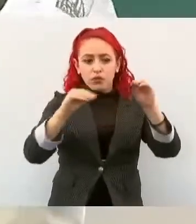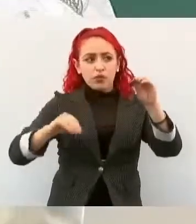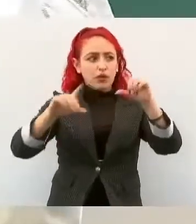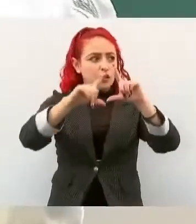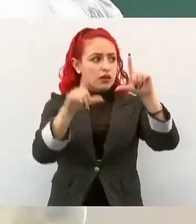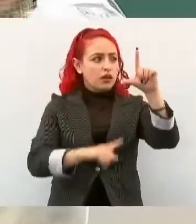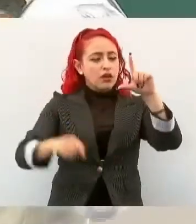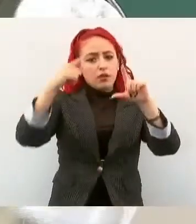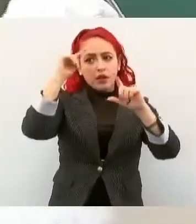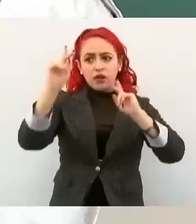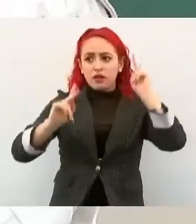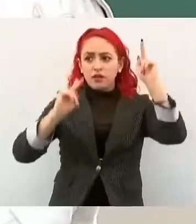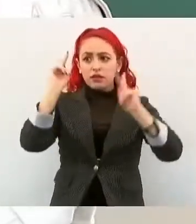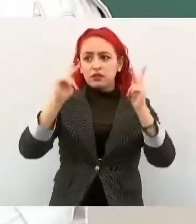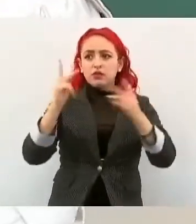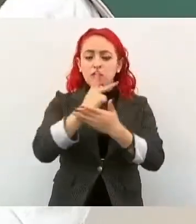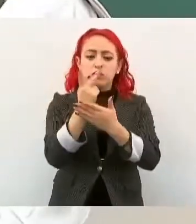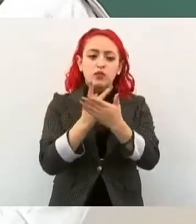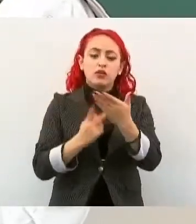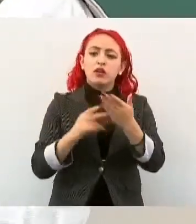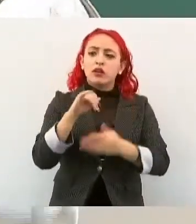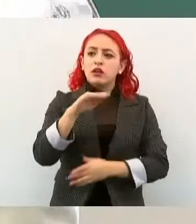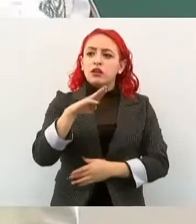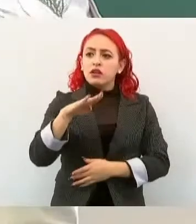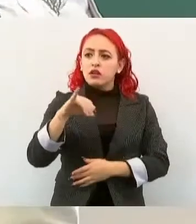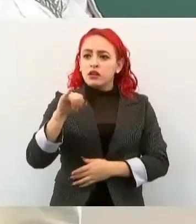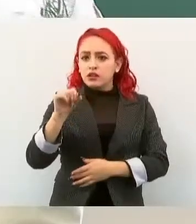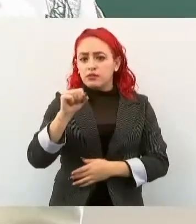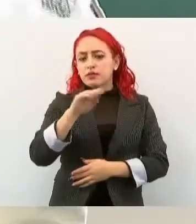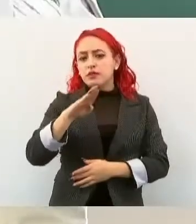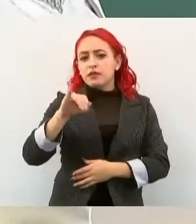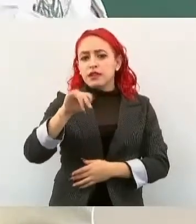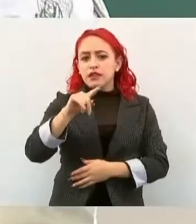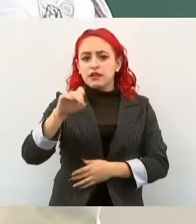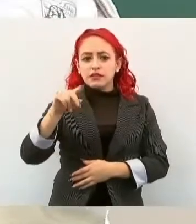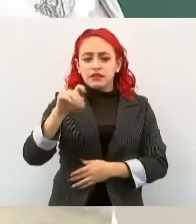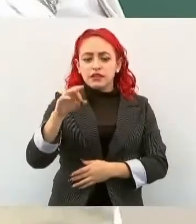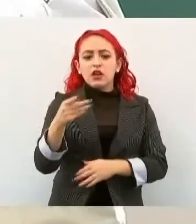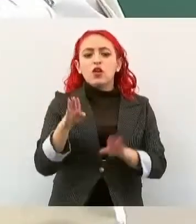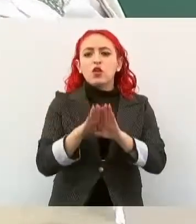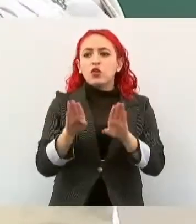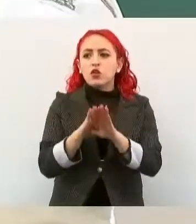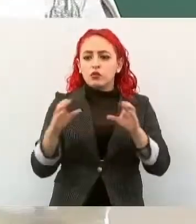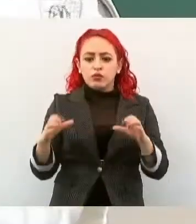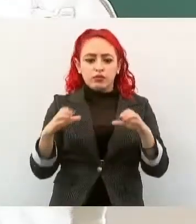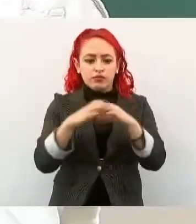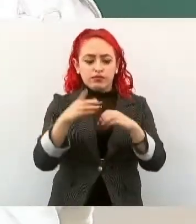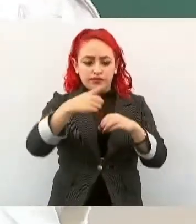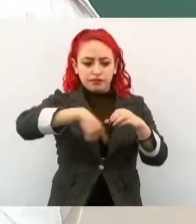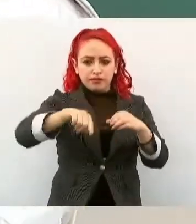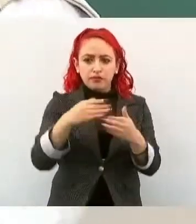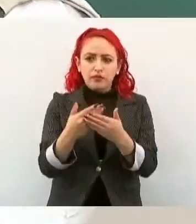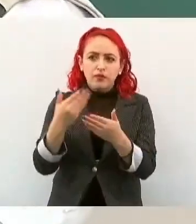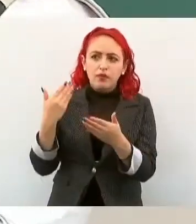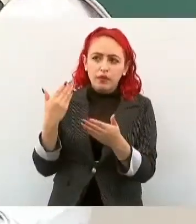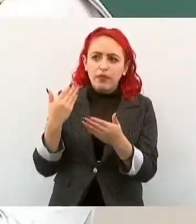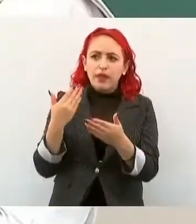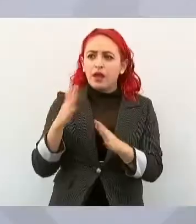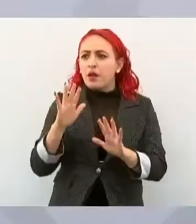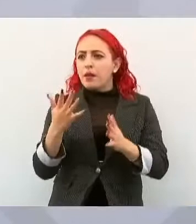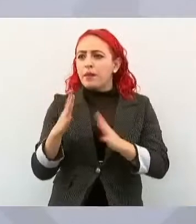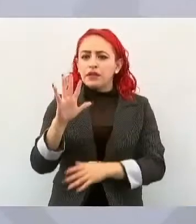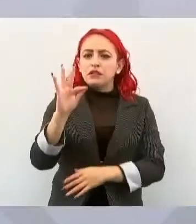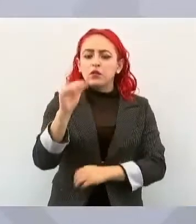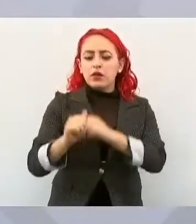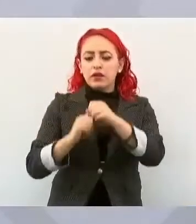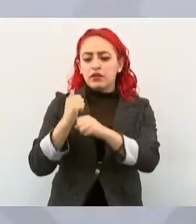para visitar las unidades del programa IMSS Bienestar, este programa que nació como Coplamar y que existía desde hacía más de